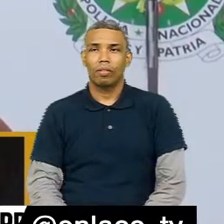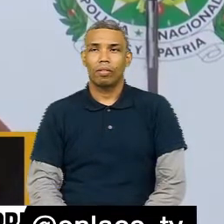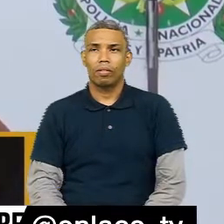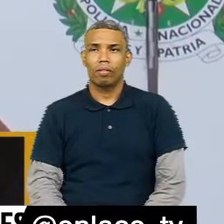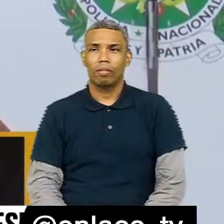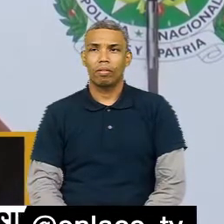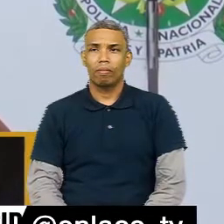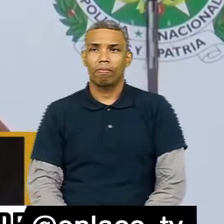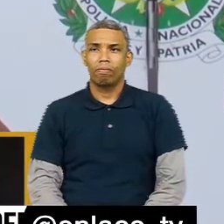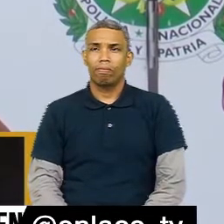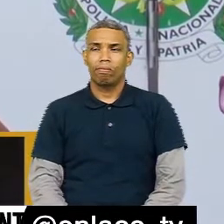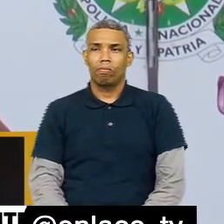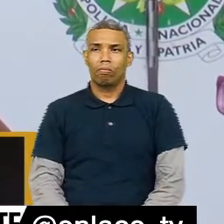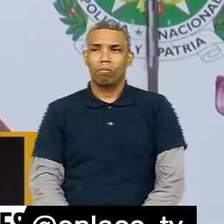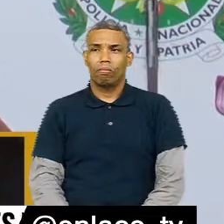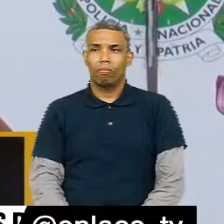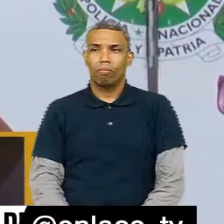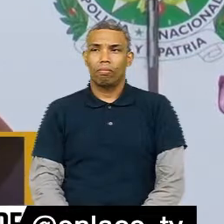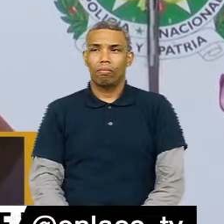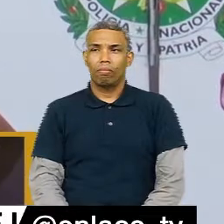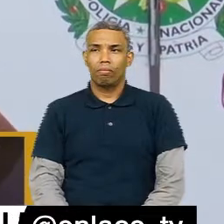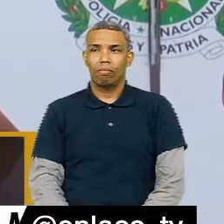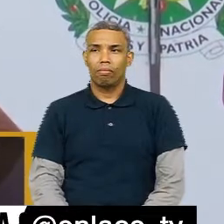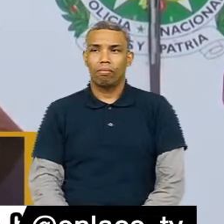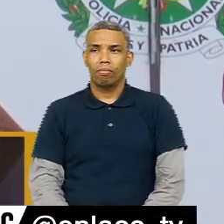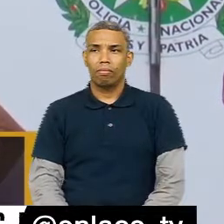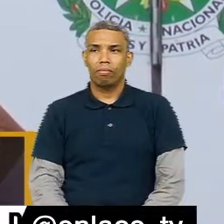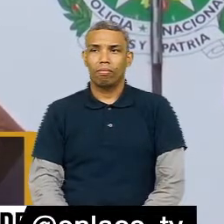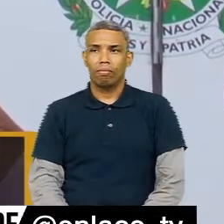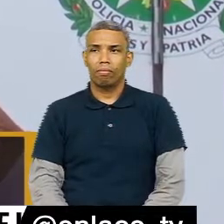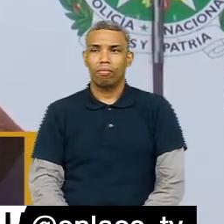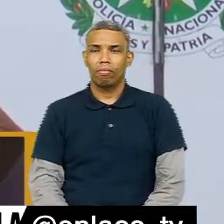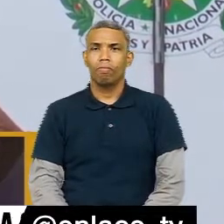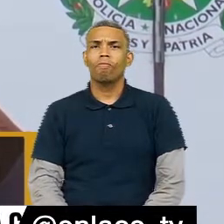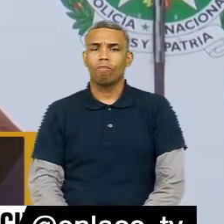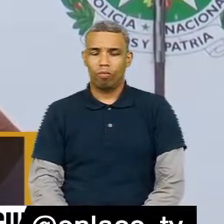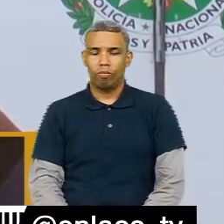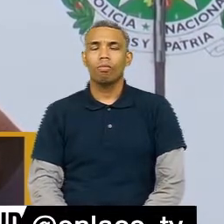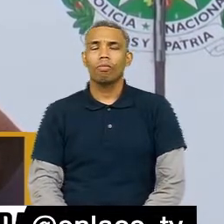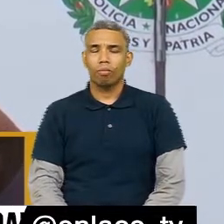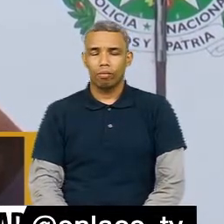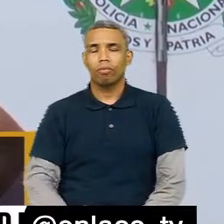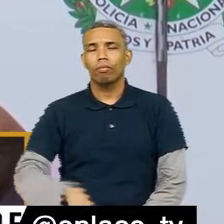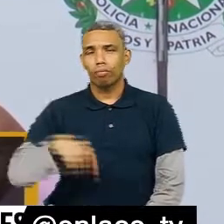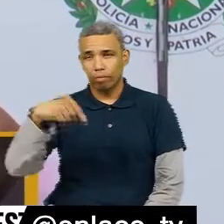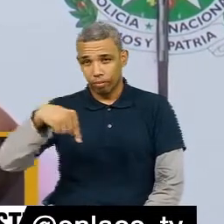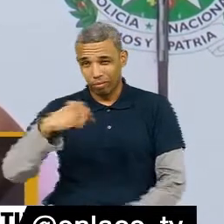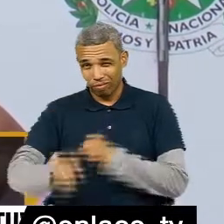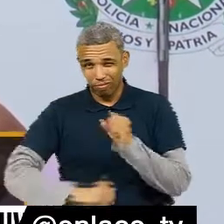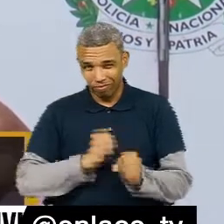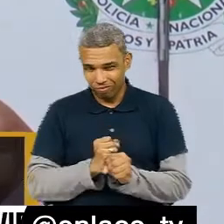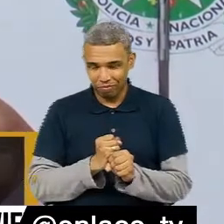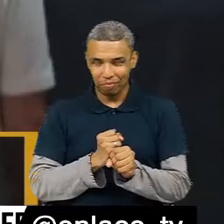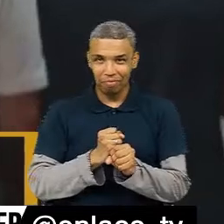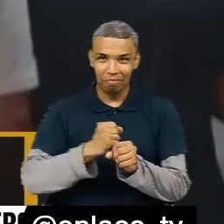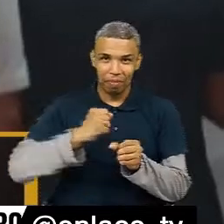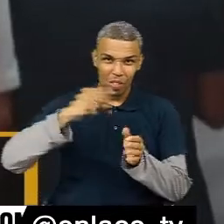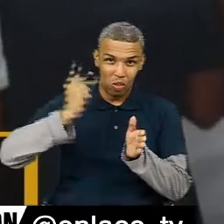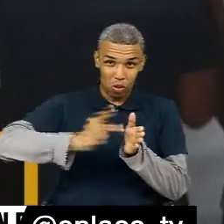Gracias a un proceso investigativo que se llevaba desde inicios de este año, se logró materializar la captura de